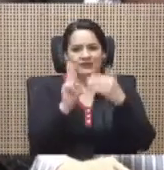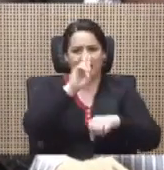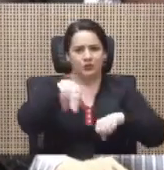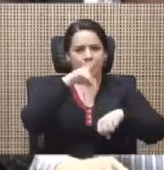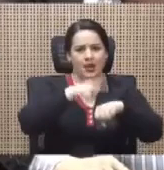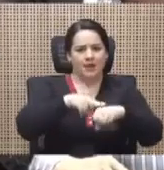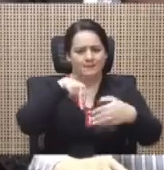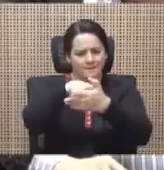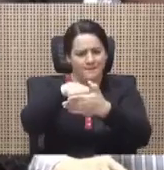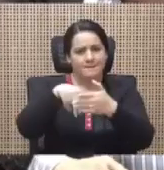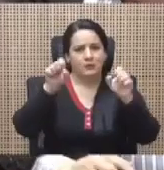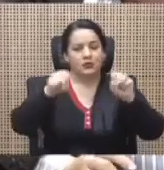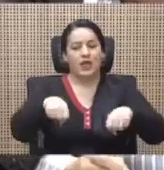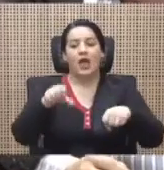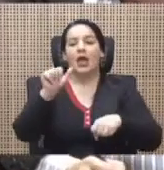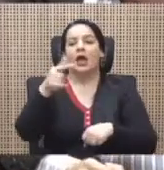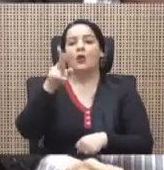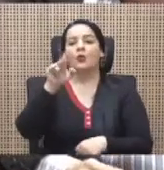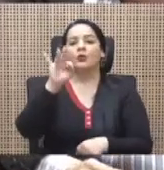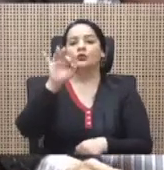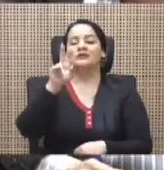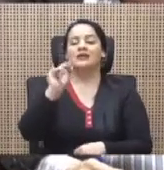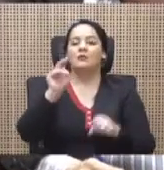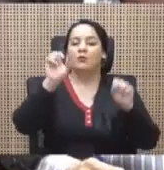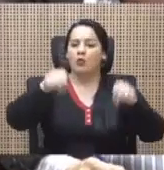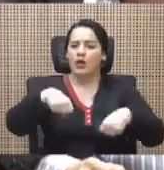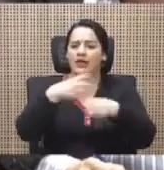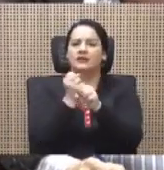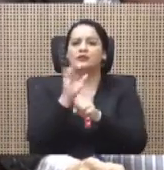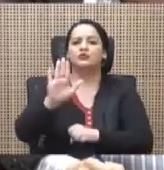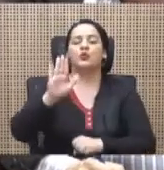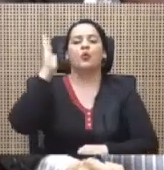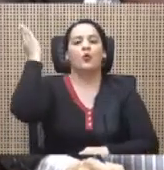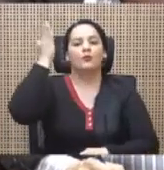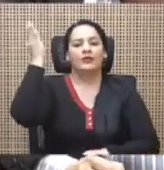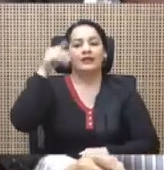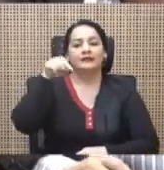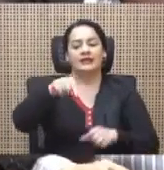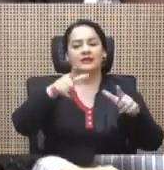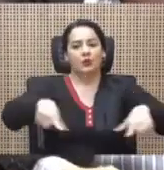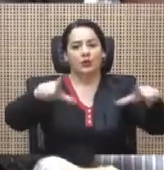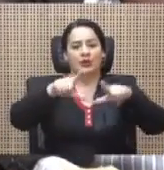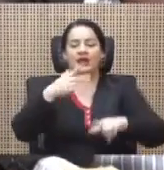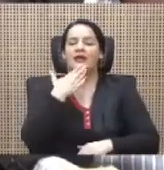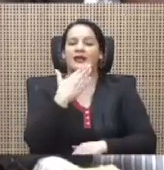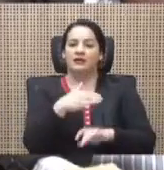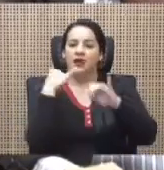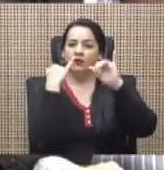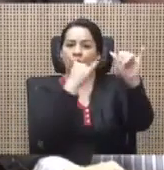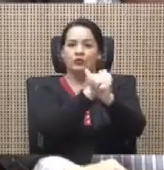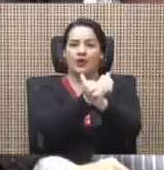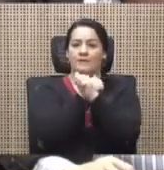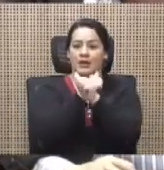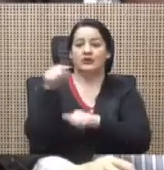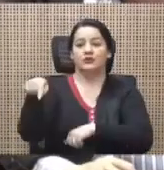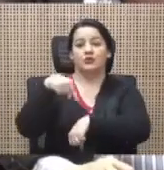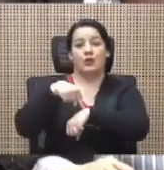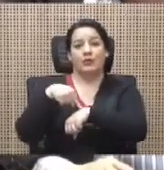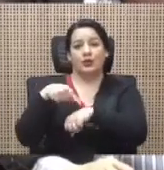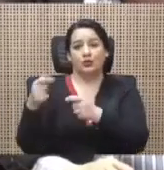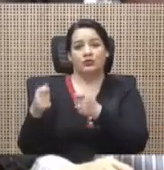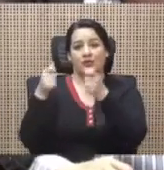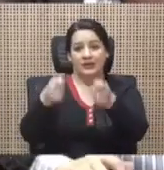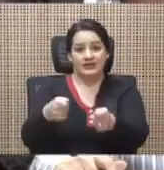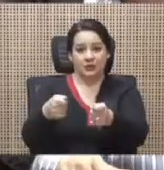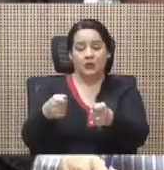bloquearon la posibilidad de que Agustín pudiera hacer su conferencia ahí. Gracias a recursos de amparo que se presentaron en su momento, la Sala Constitucional decidió